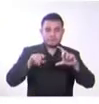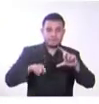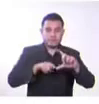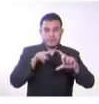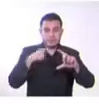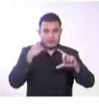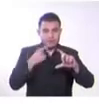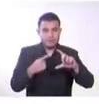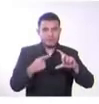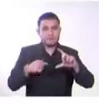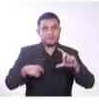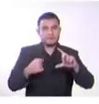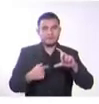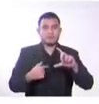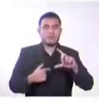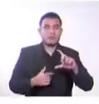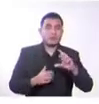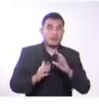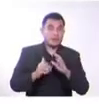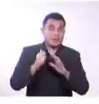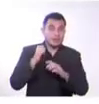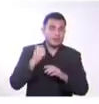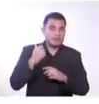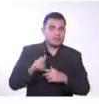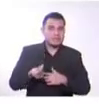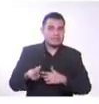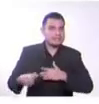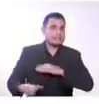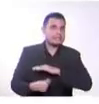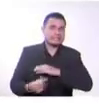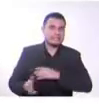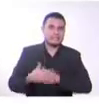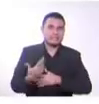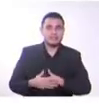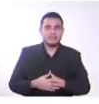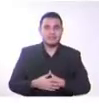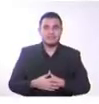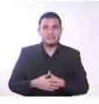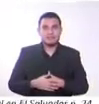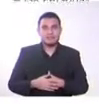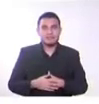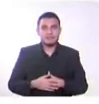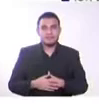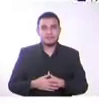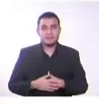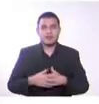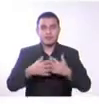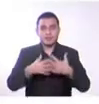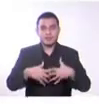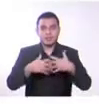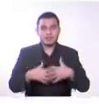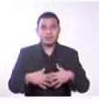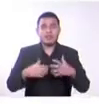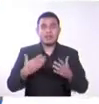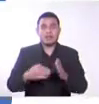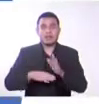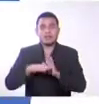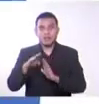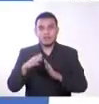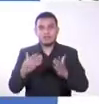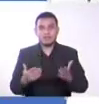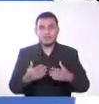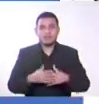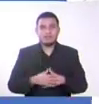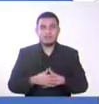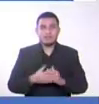viendo, siempre de la evasión, hay algo que es necesario recapitular. Si son las empresas las que evaden más, en el